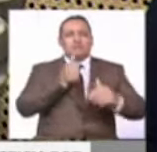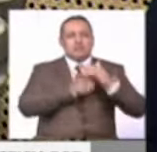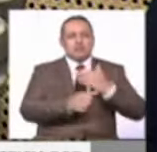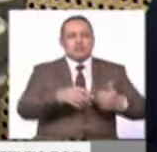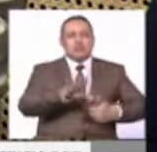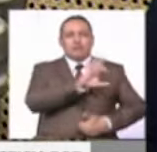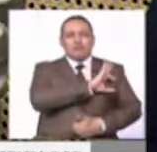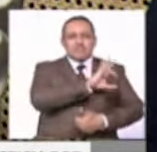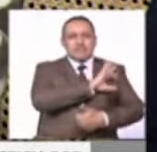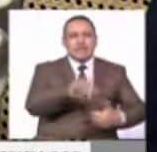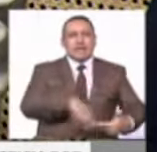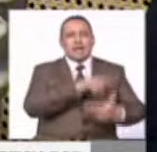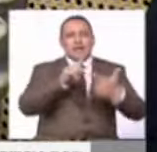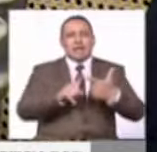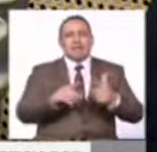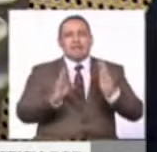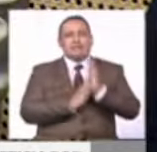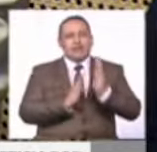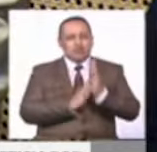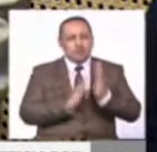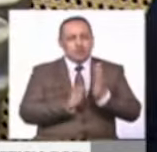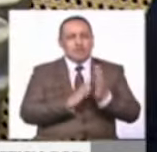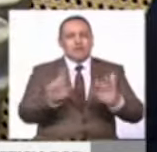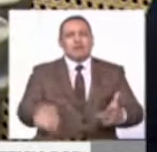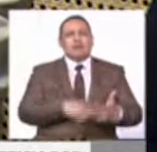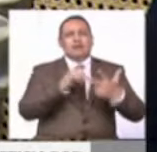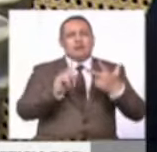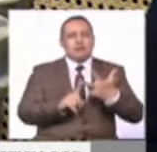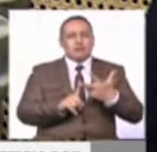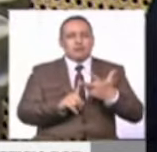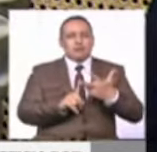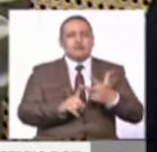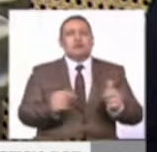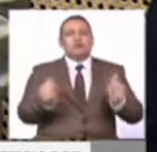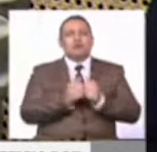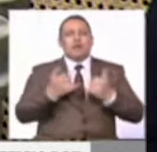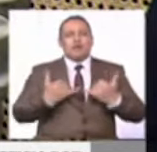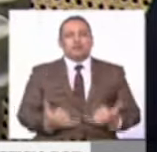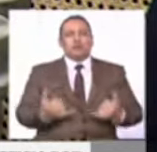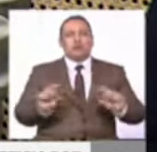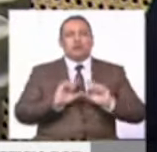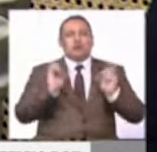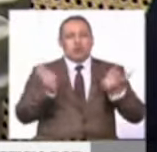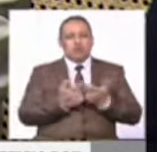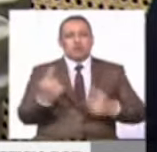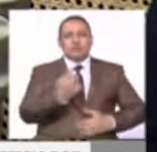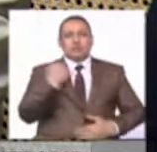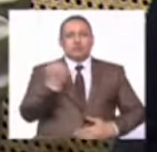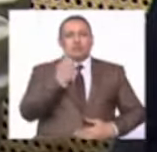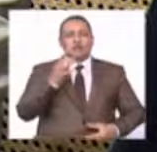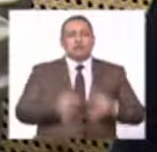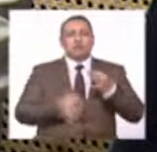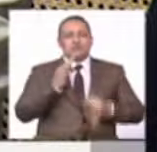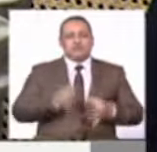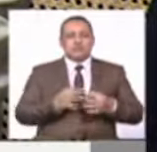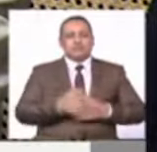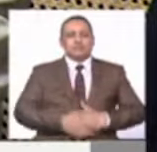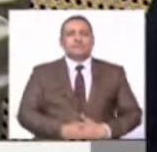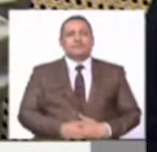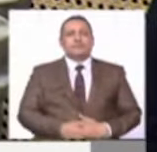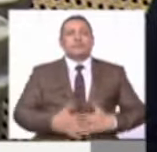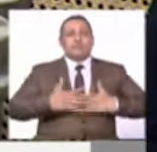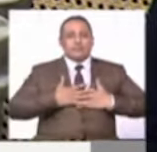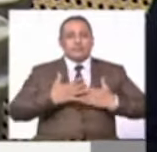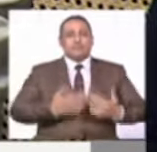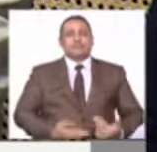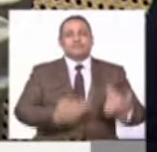Público en la defensoría del pueblo y en la actualidad en la junta Nacional de Justicia cargo